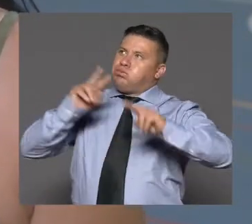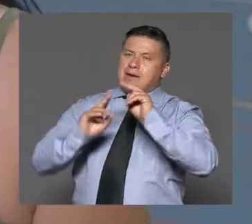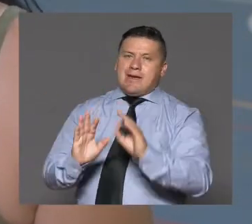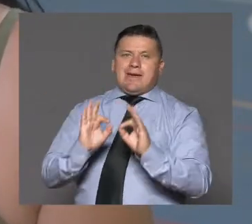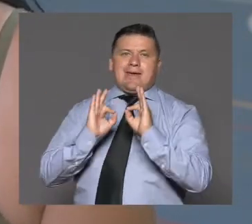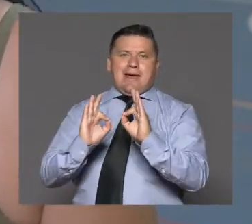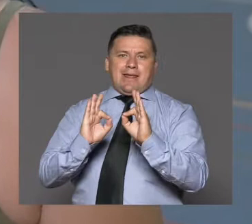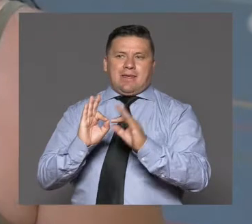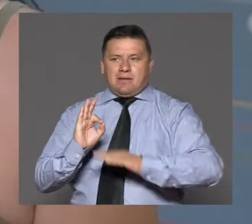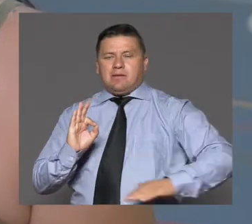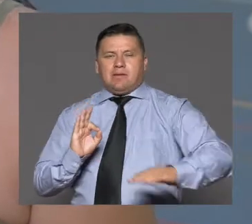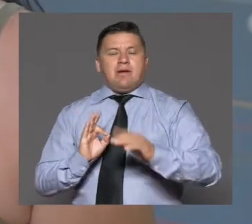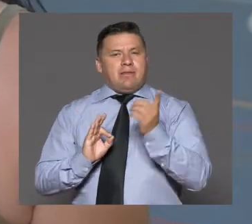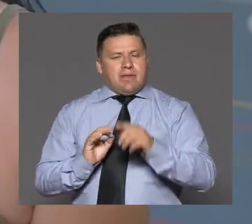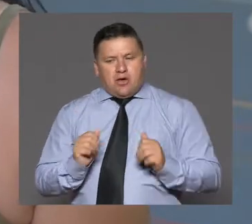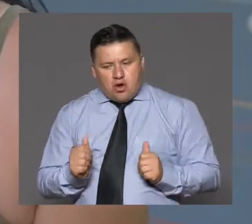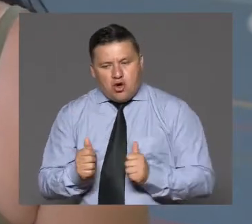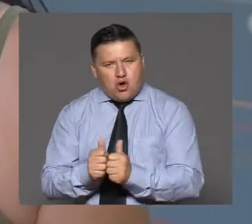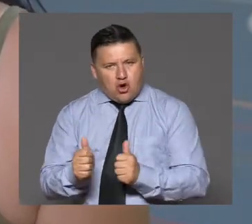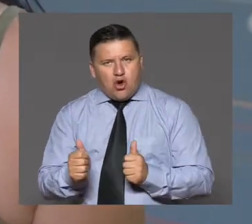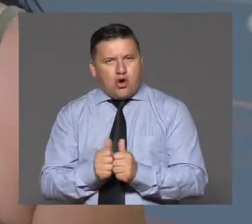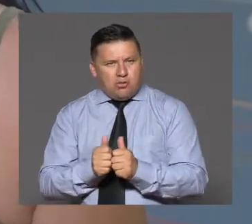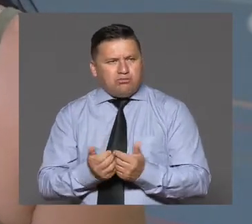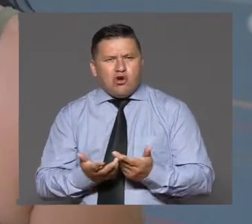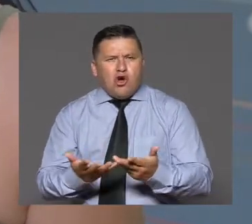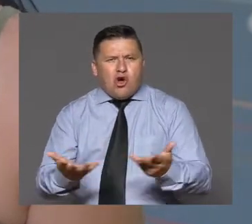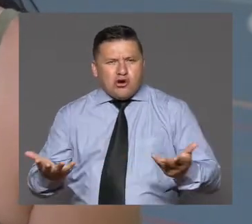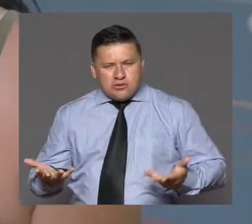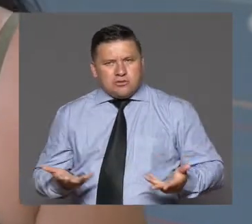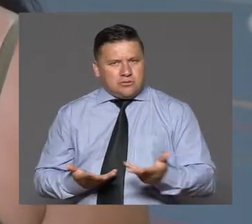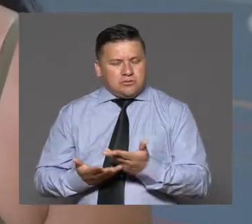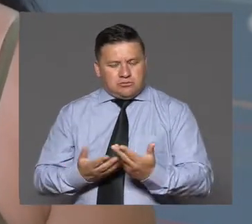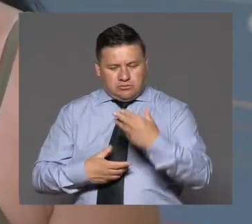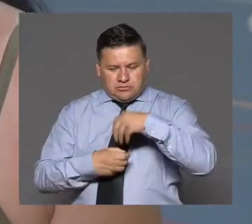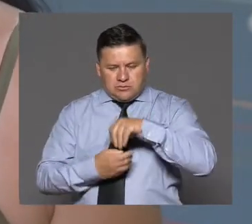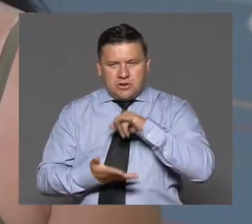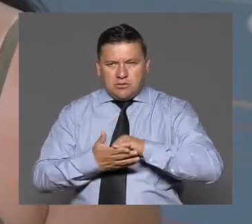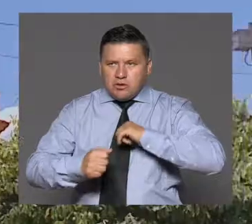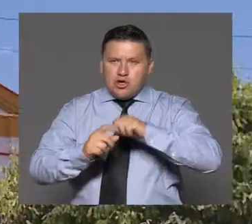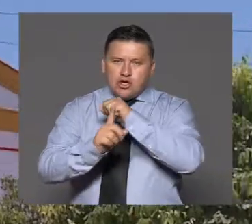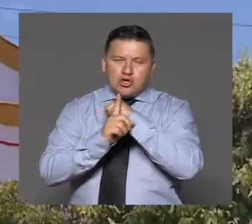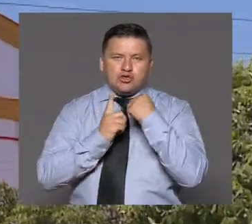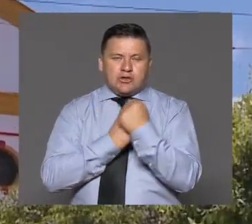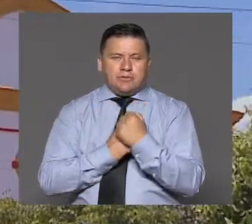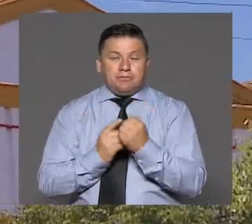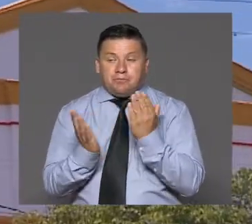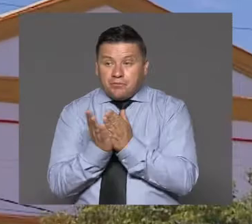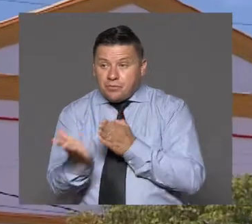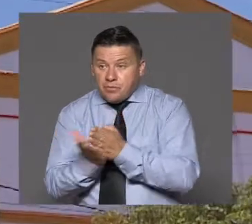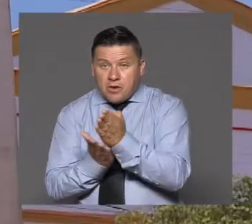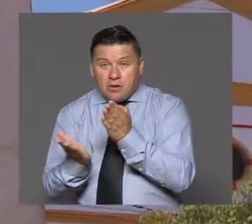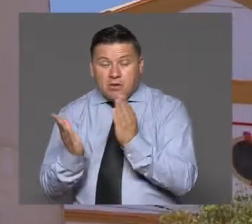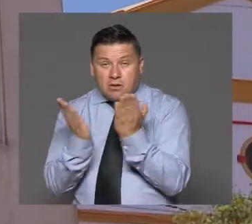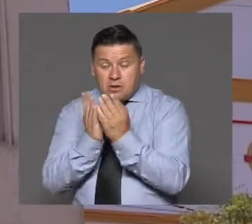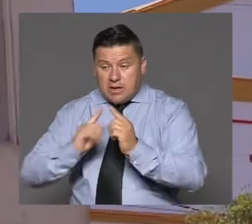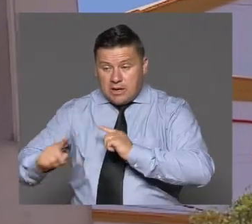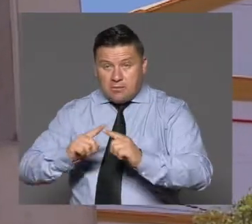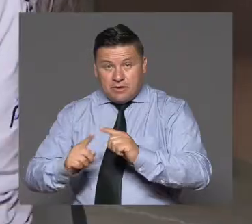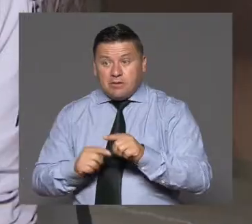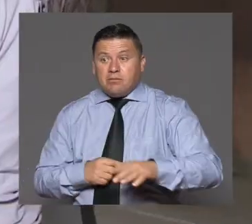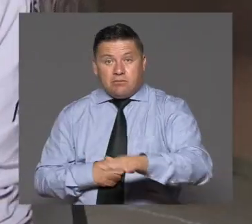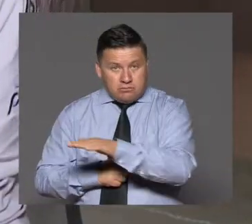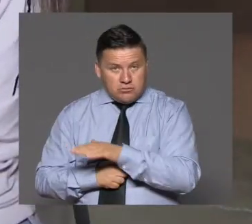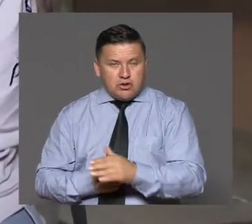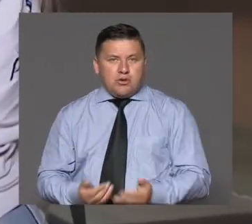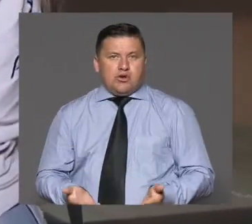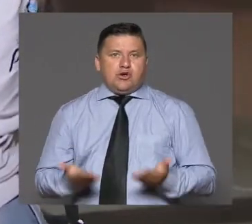calidad, pero también acompañado de las otras cosas que lo conforman los otros actores sociales. La carrera de Administración Pública Territorial